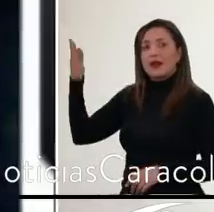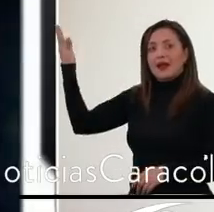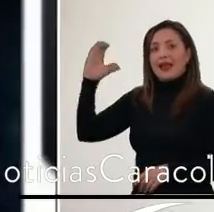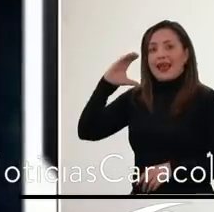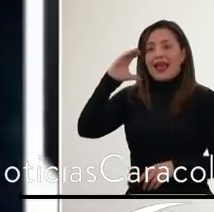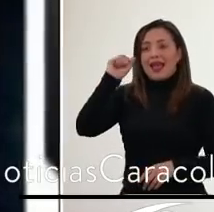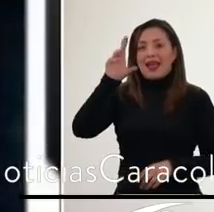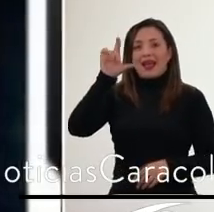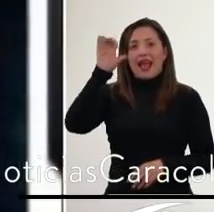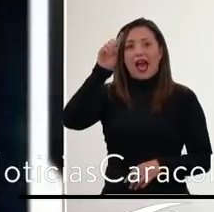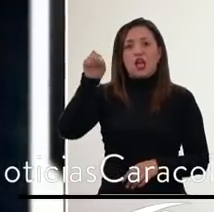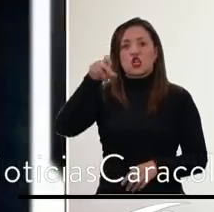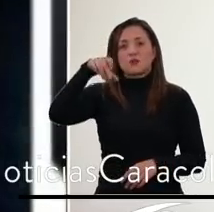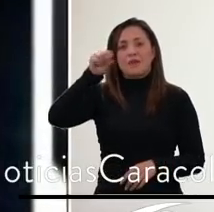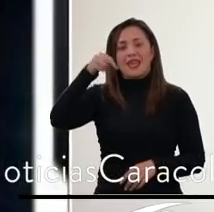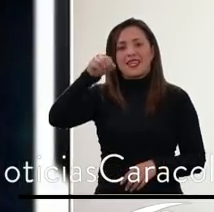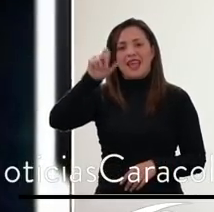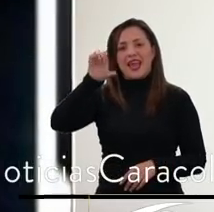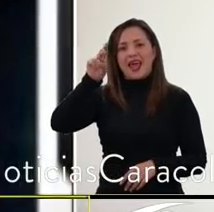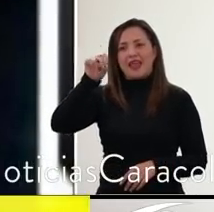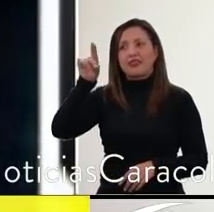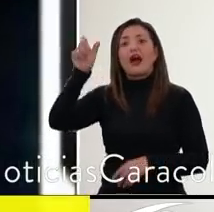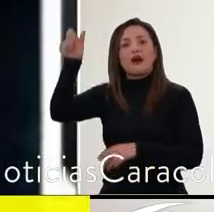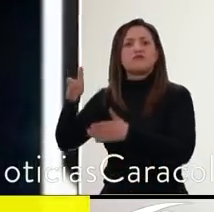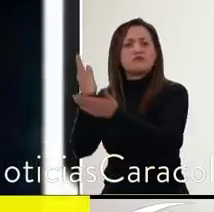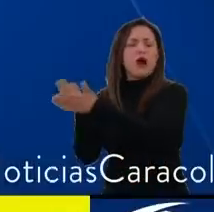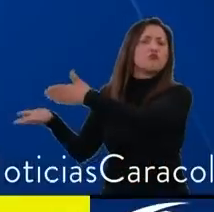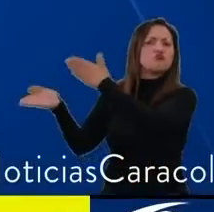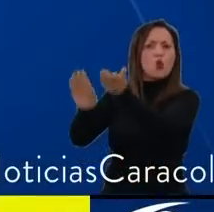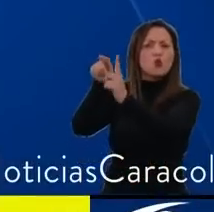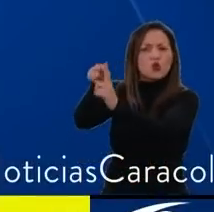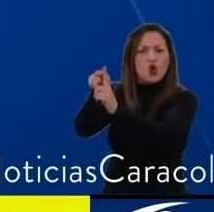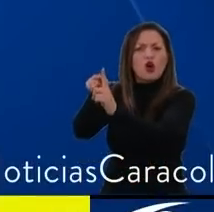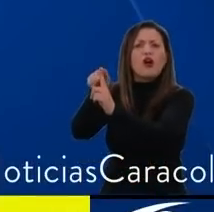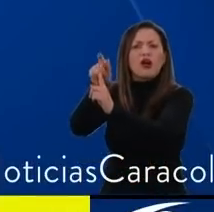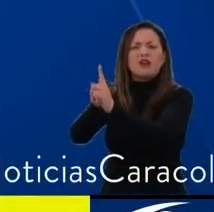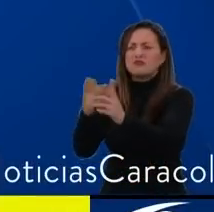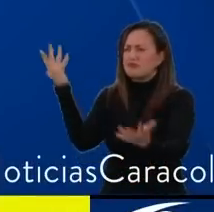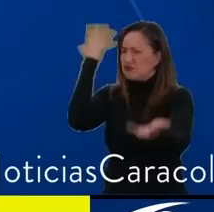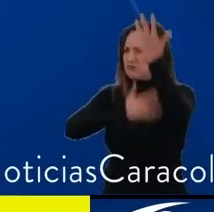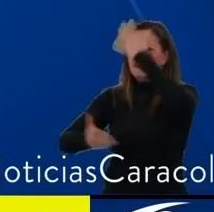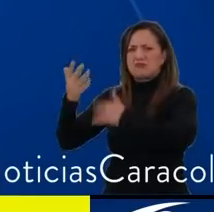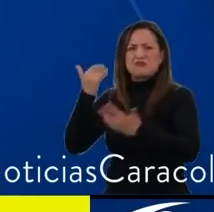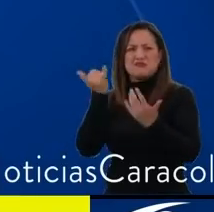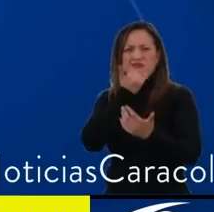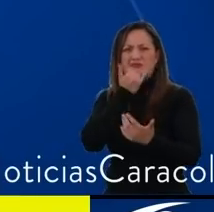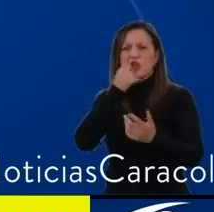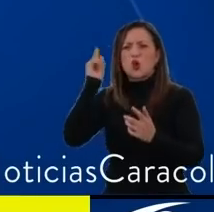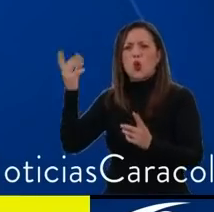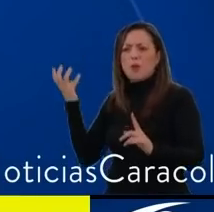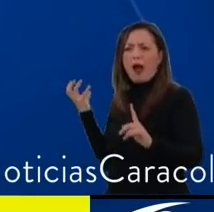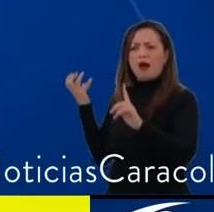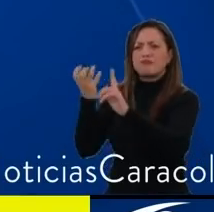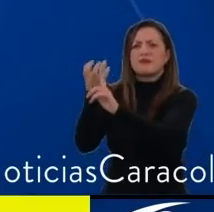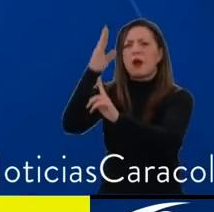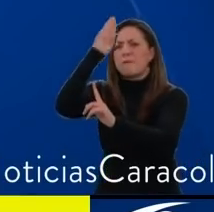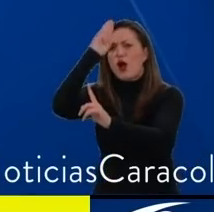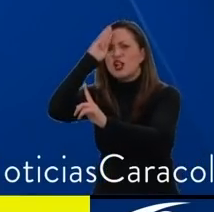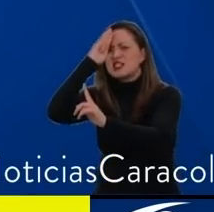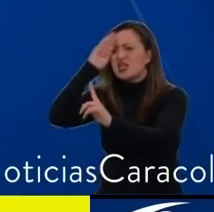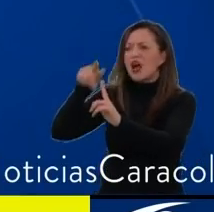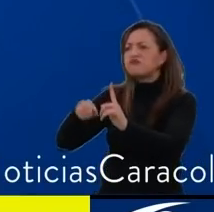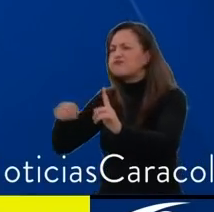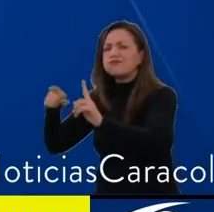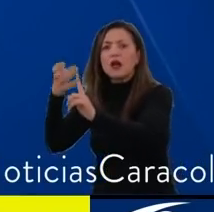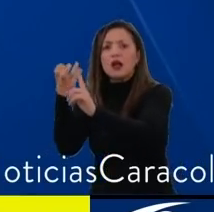fue identificado el hombre que murió en Ábrego Norte de Santander luego de un confuso hecho y durante un operativo de la policía. Aunque